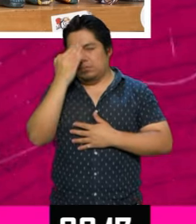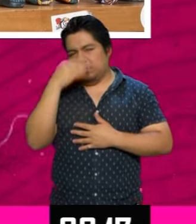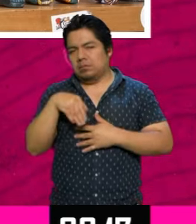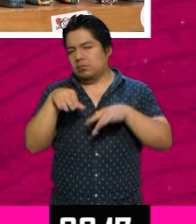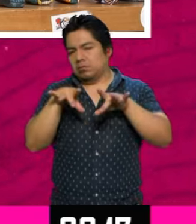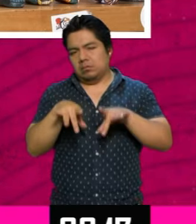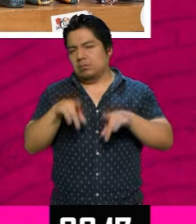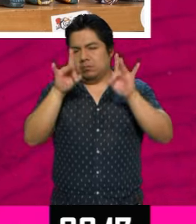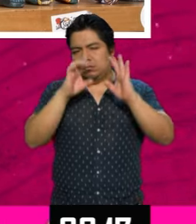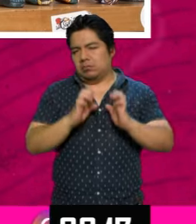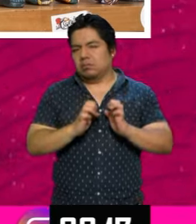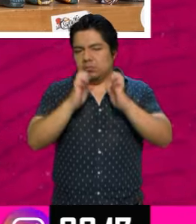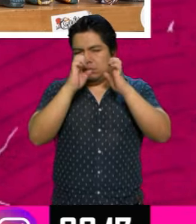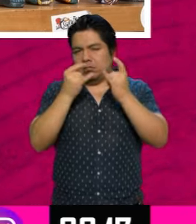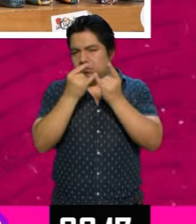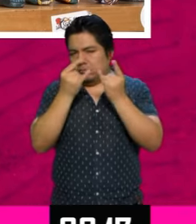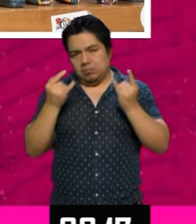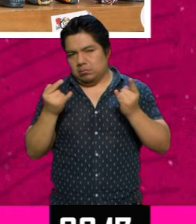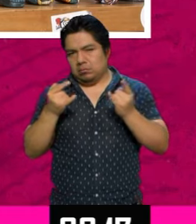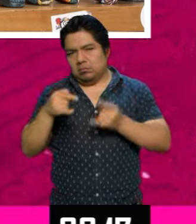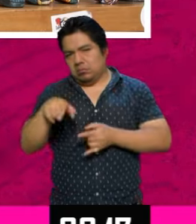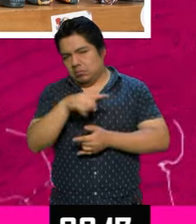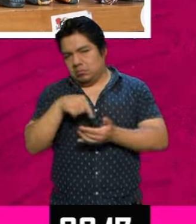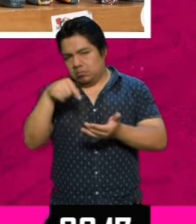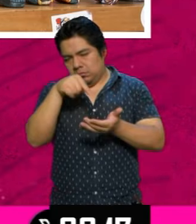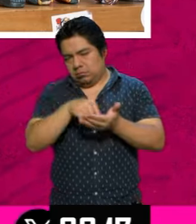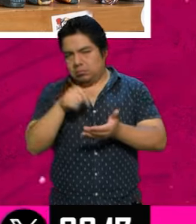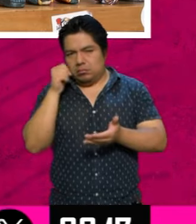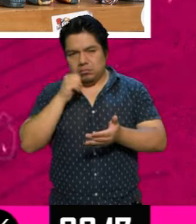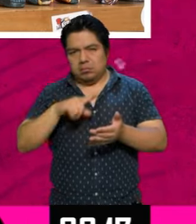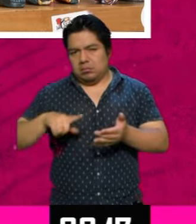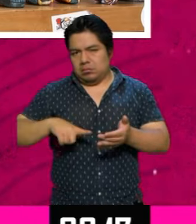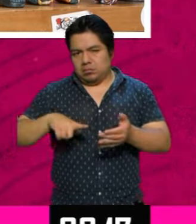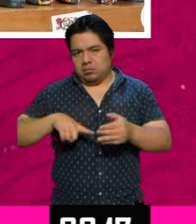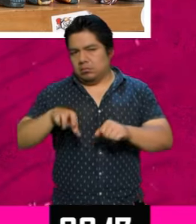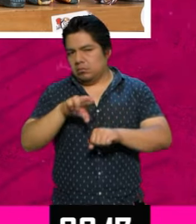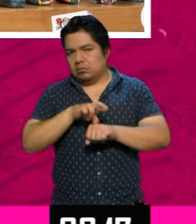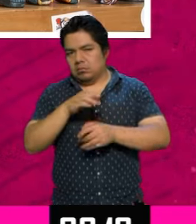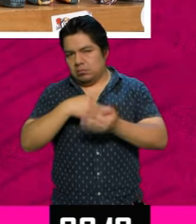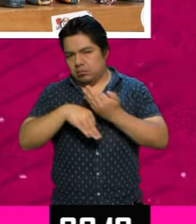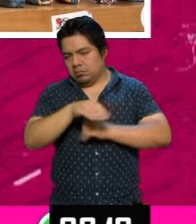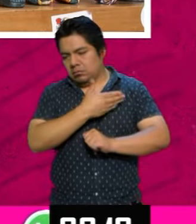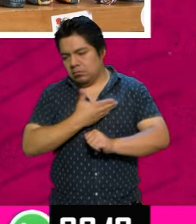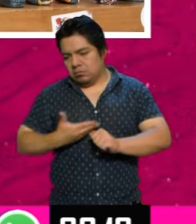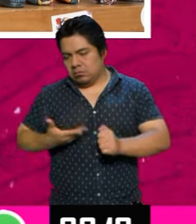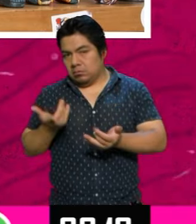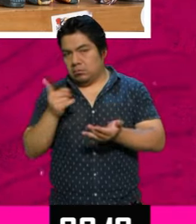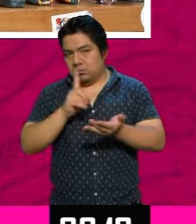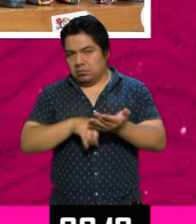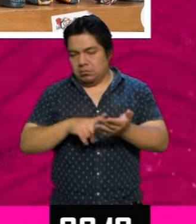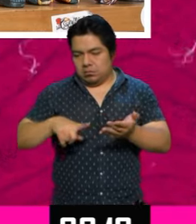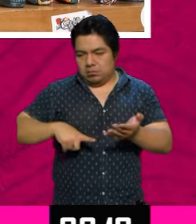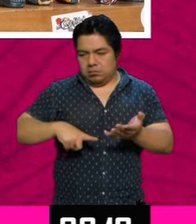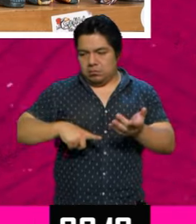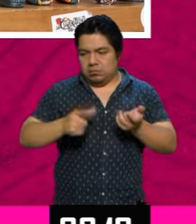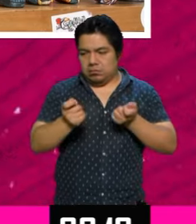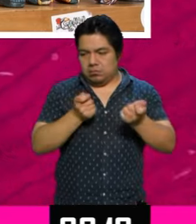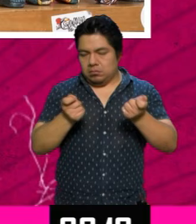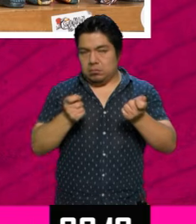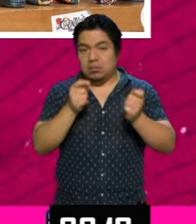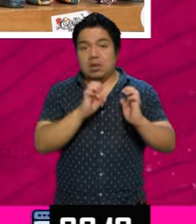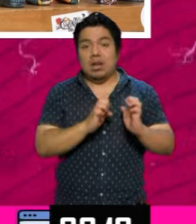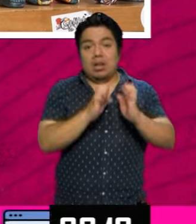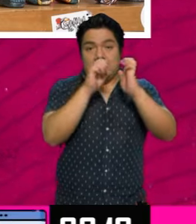histórico donde han gobernado todos los presidentes de Bolivia. Arce estaba en el